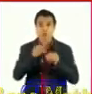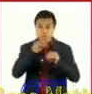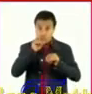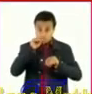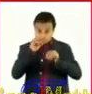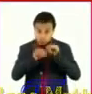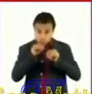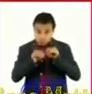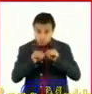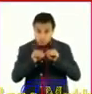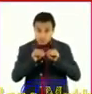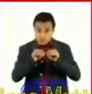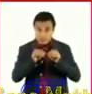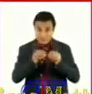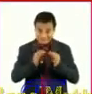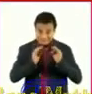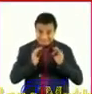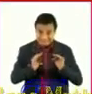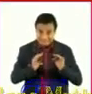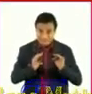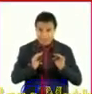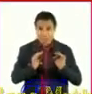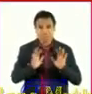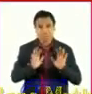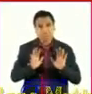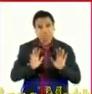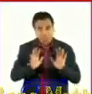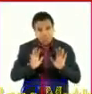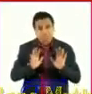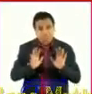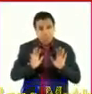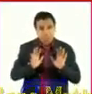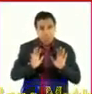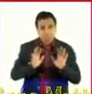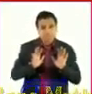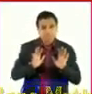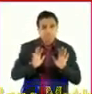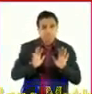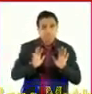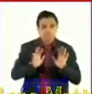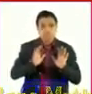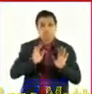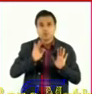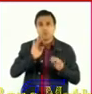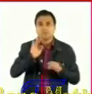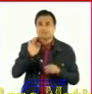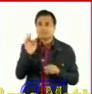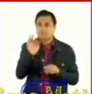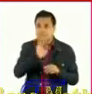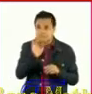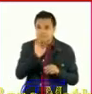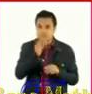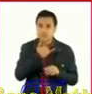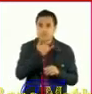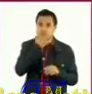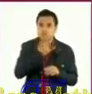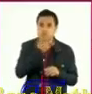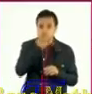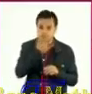la necesidad que identifiquemos, pero quizá en un mayor tiempo o utilizando espacios que no son los